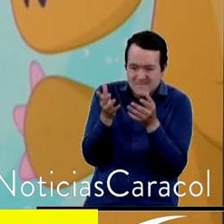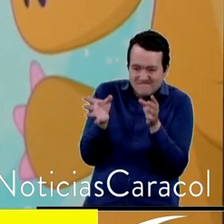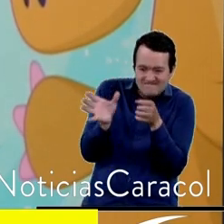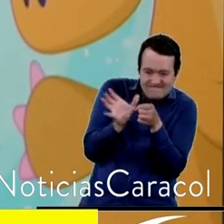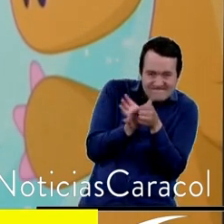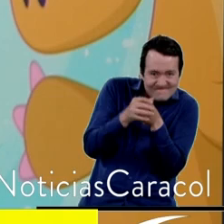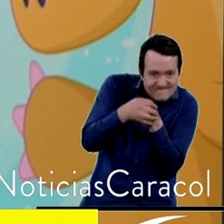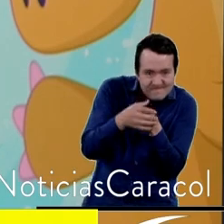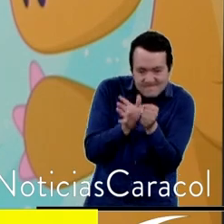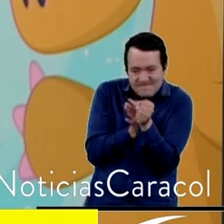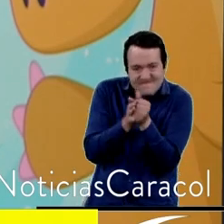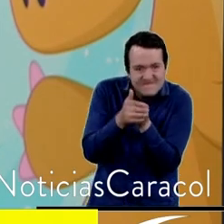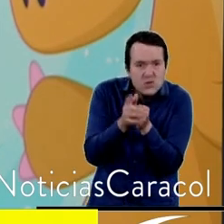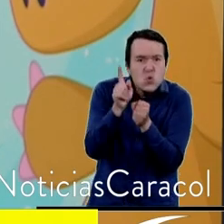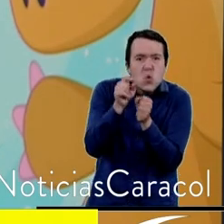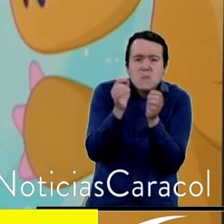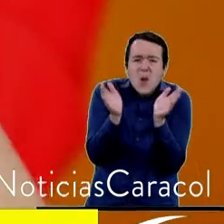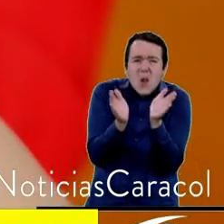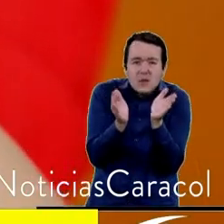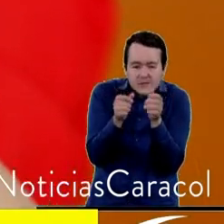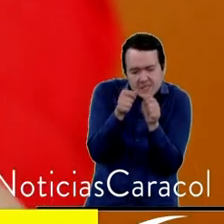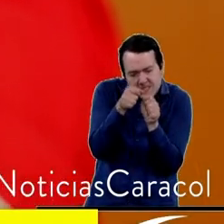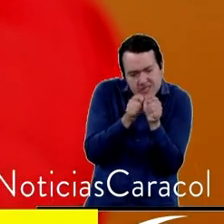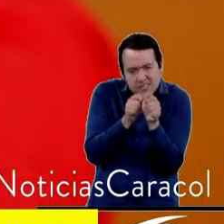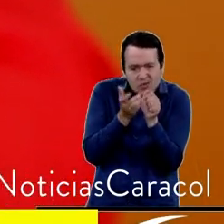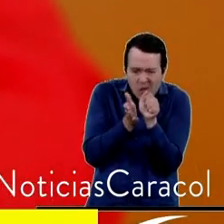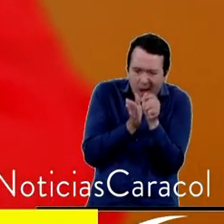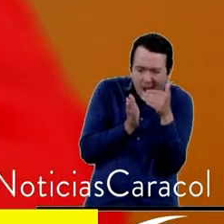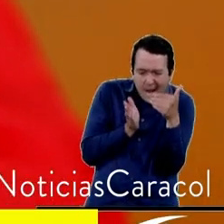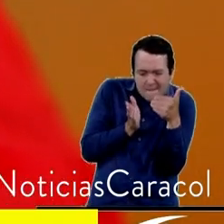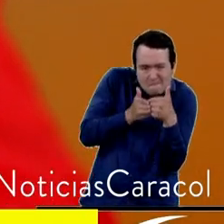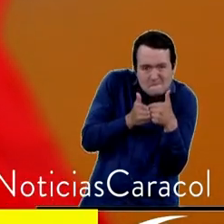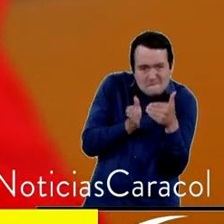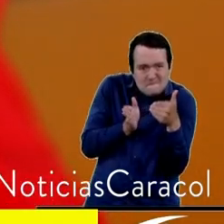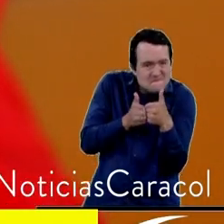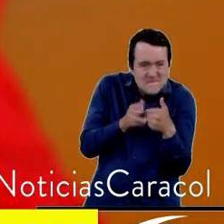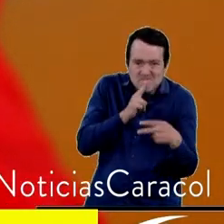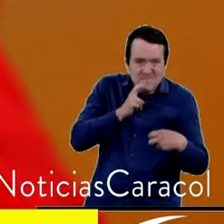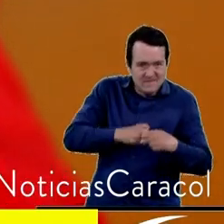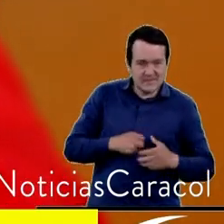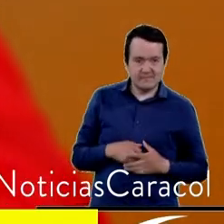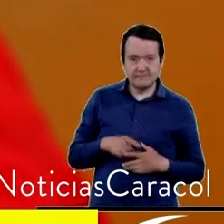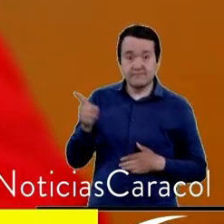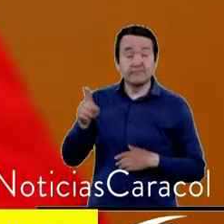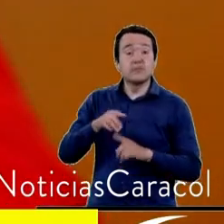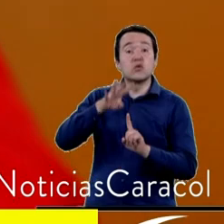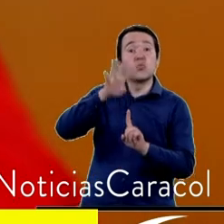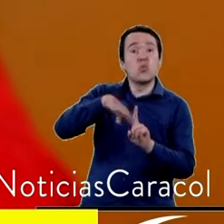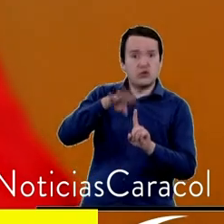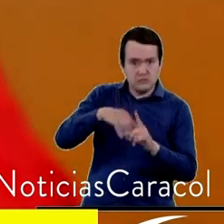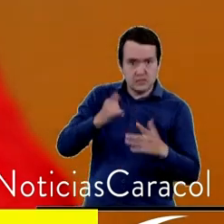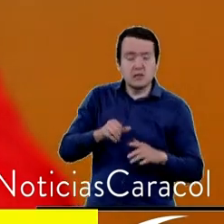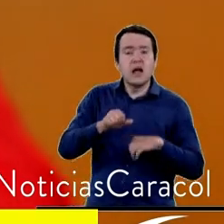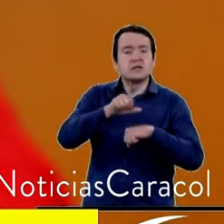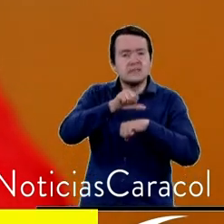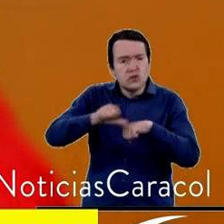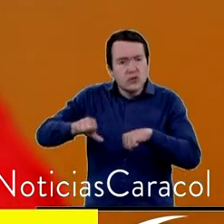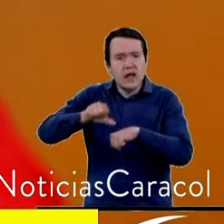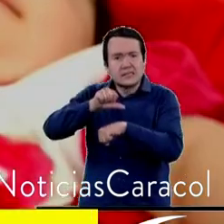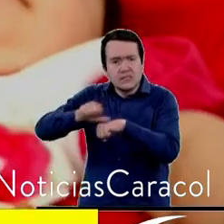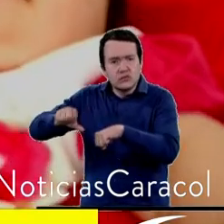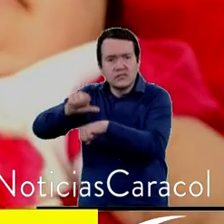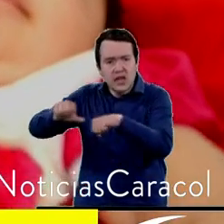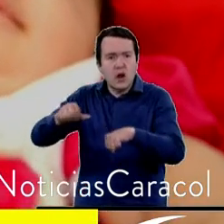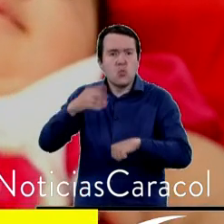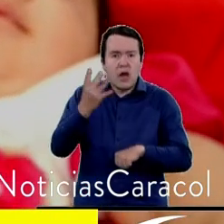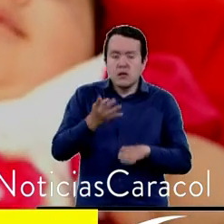del defecto por el tamaño tan grande del defecto. La pequeña, que hoy tiene 4 meses, sobrevivió a 4 cirugías. Vino al mundo, se aferró